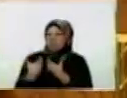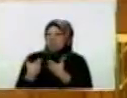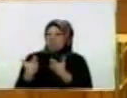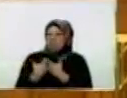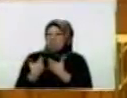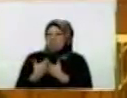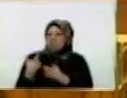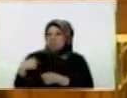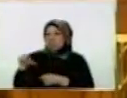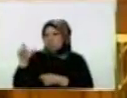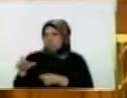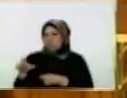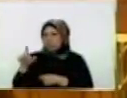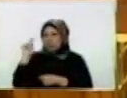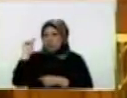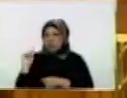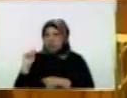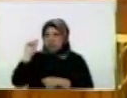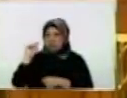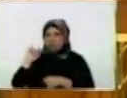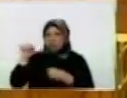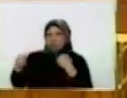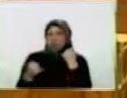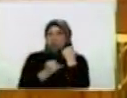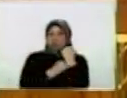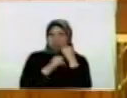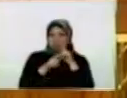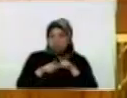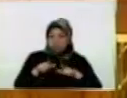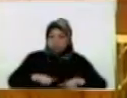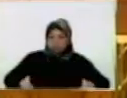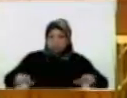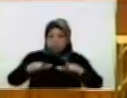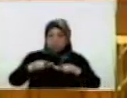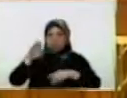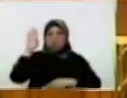autoproclamó en una plaza pública,